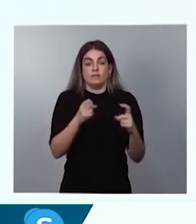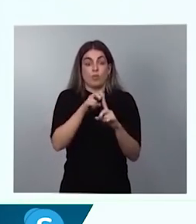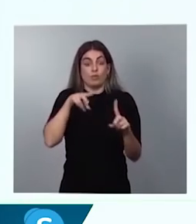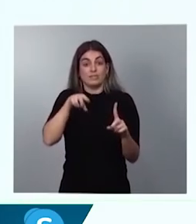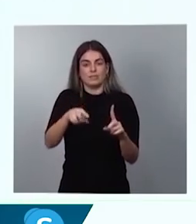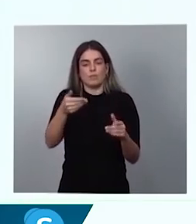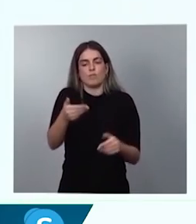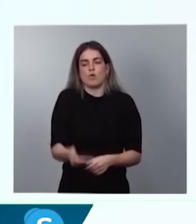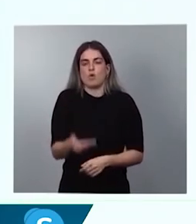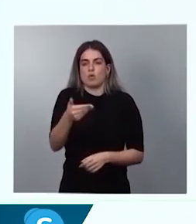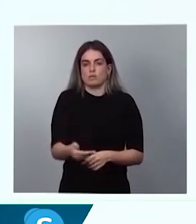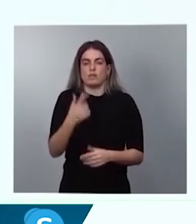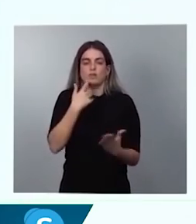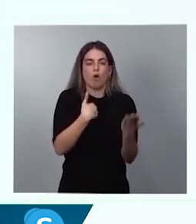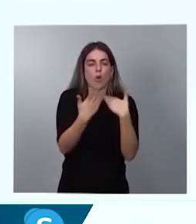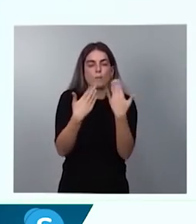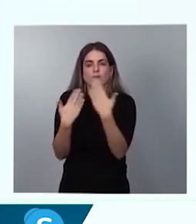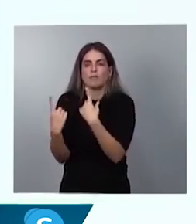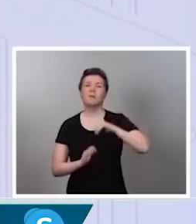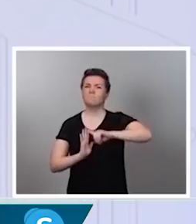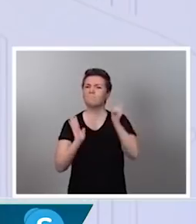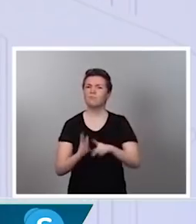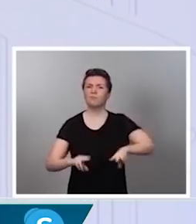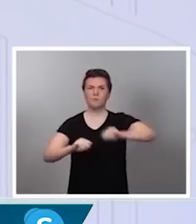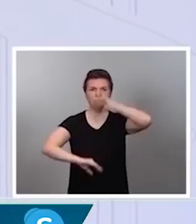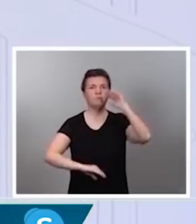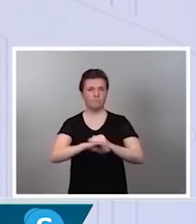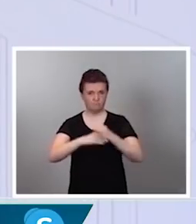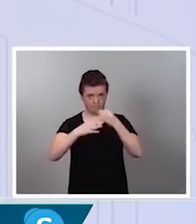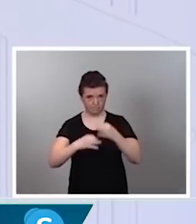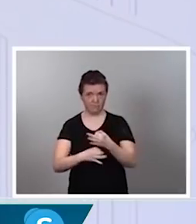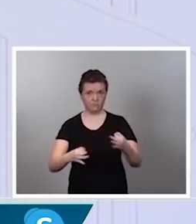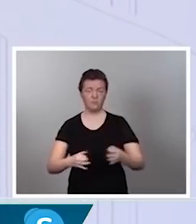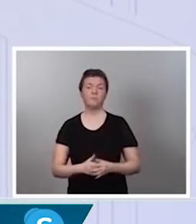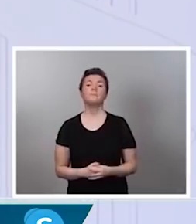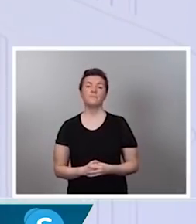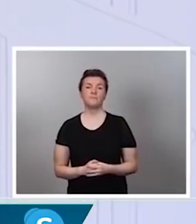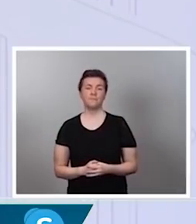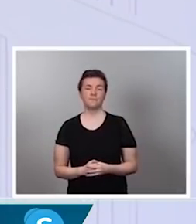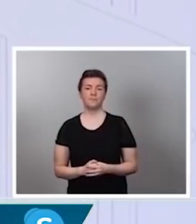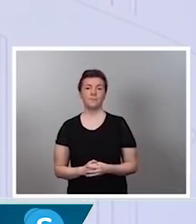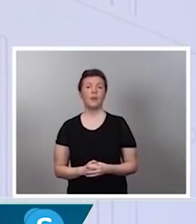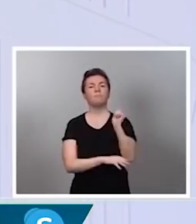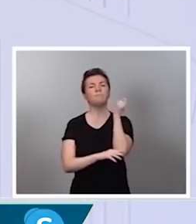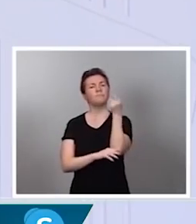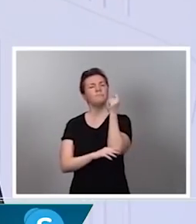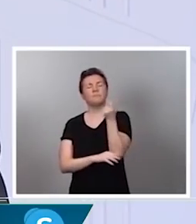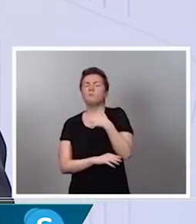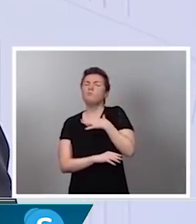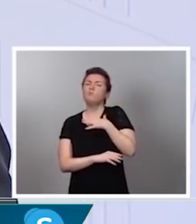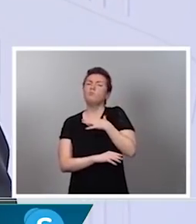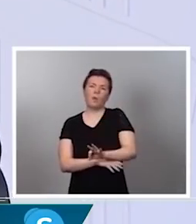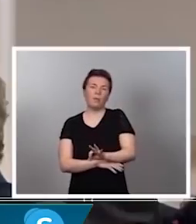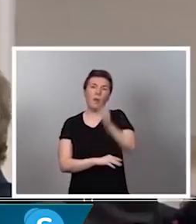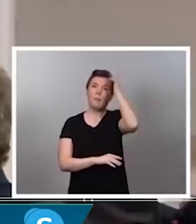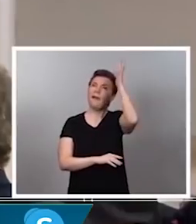impuestos. Bueno, ellos, como no creen en eso, no están dispuestos a devolvernos parte del dinero que se nos cobra en exceso, que ya se ha convertido en auténtica confiscación, y mientras